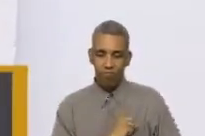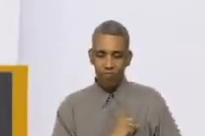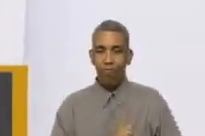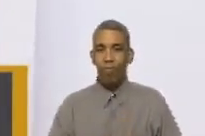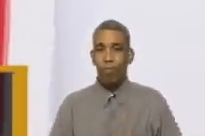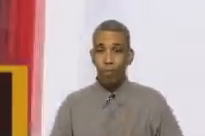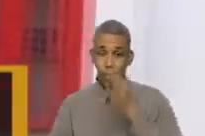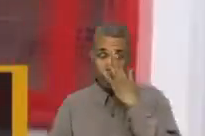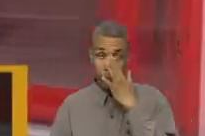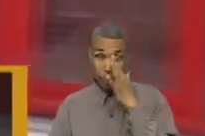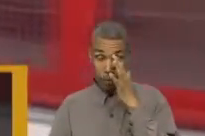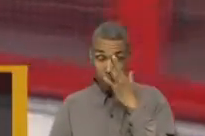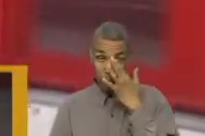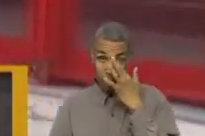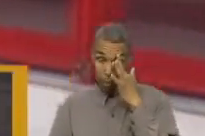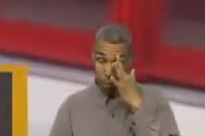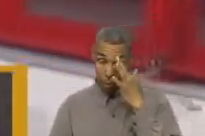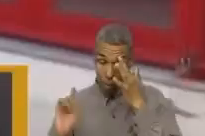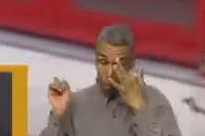impacta. Fueron